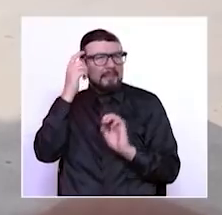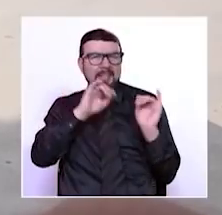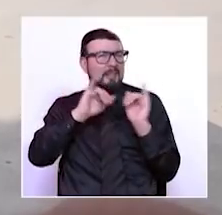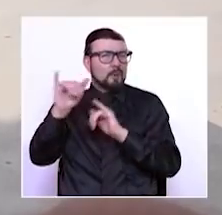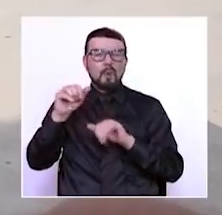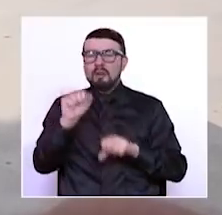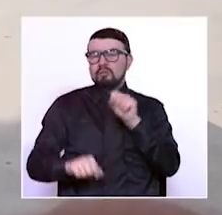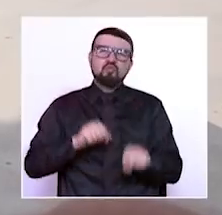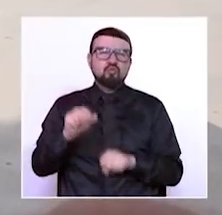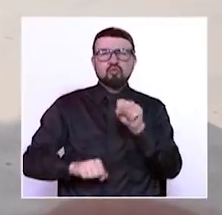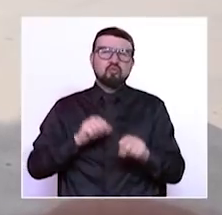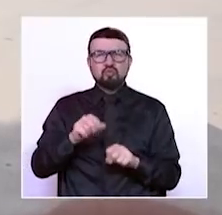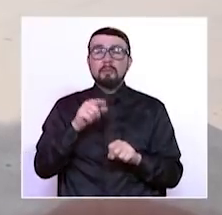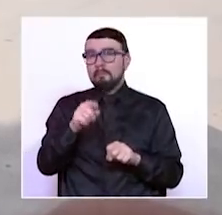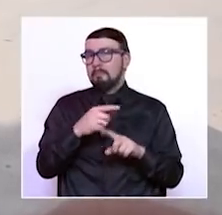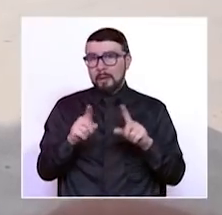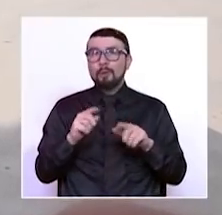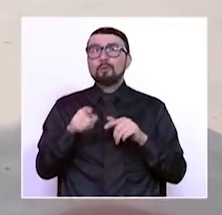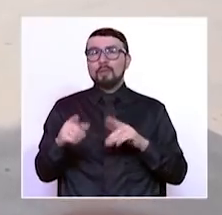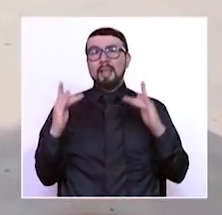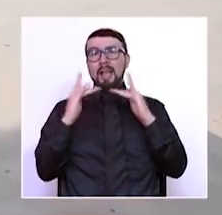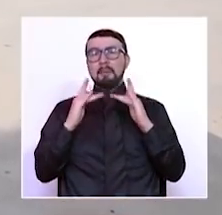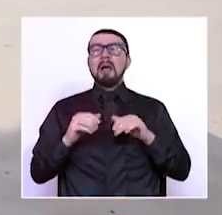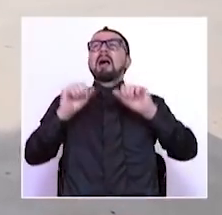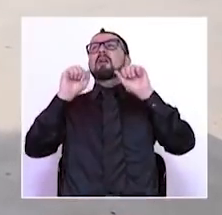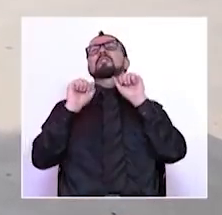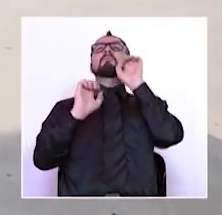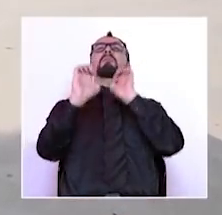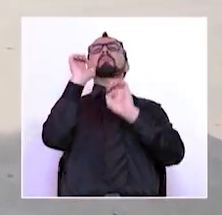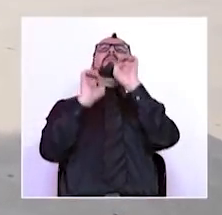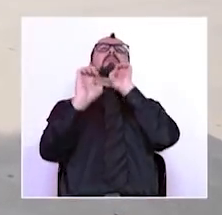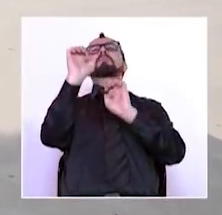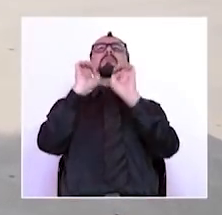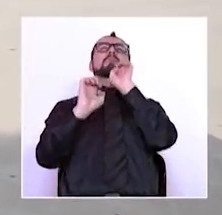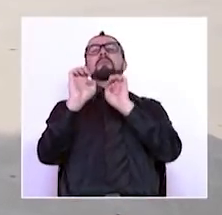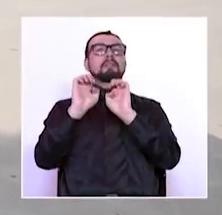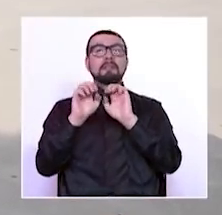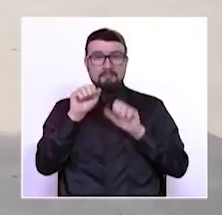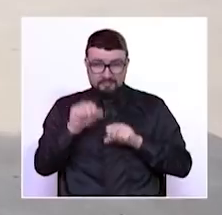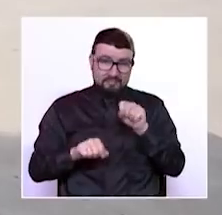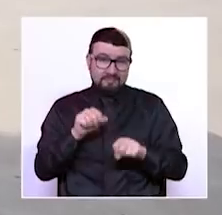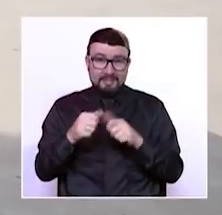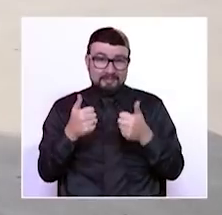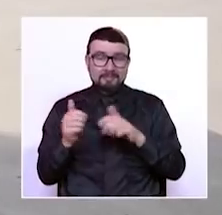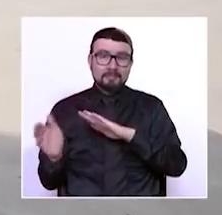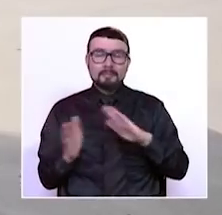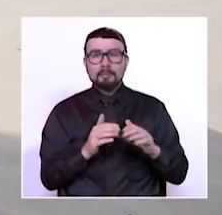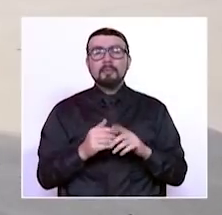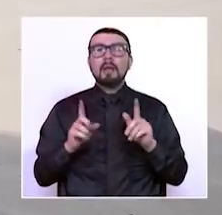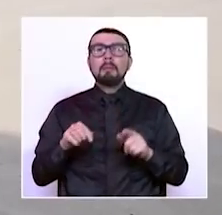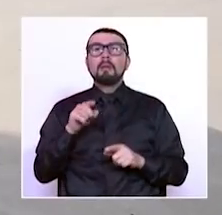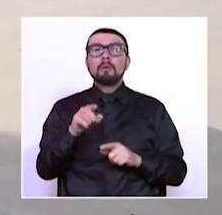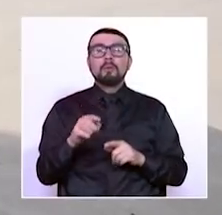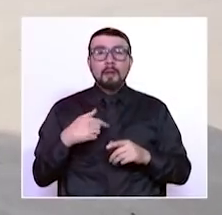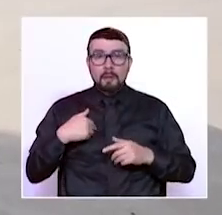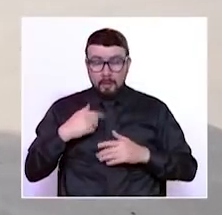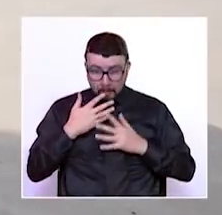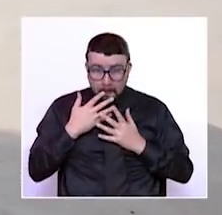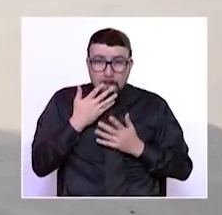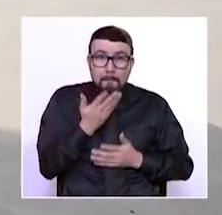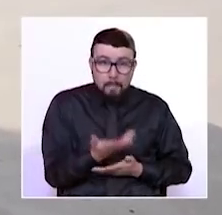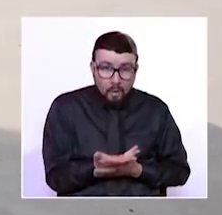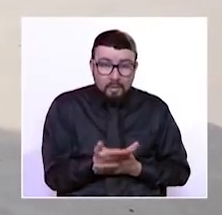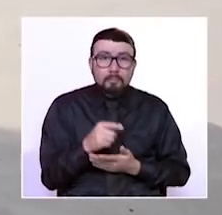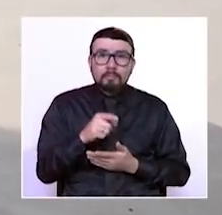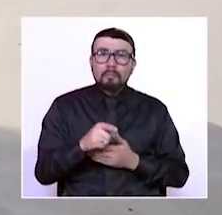1 o varios minutos. Otro ejercicio que puede servirnos es elevar y flexionar. Tumbada en el suelo boca arriba, eleva las piernas